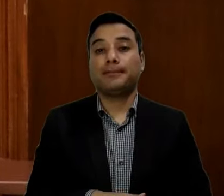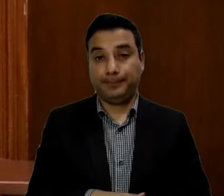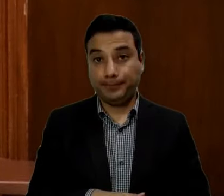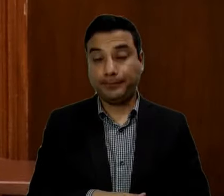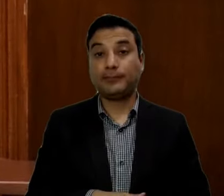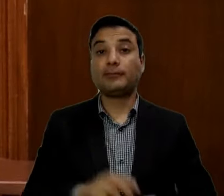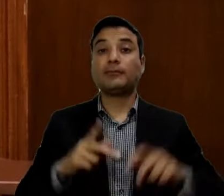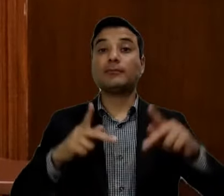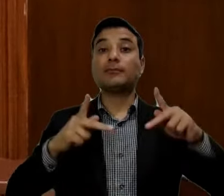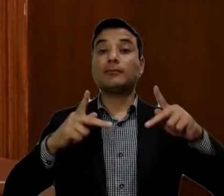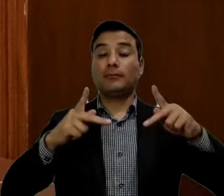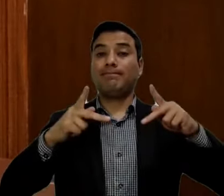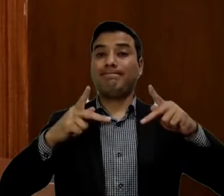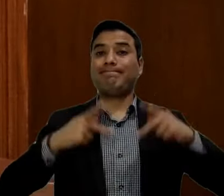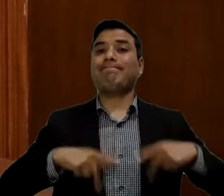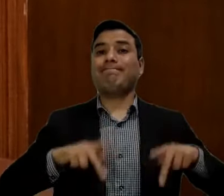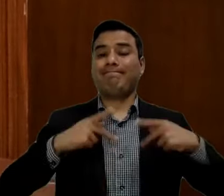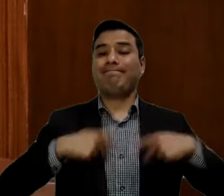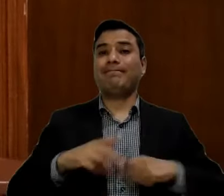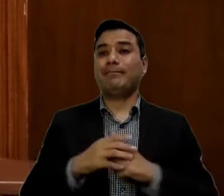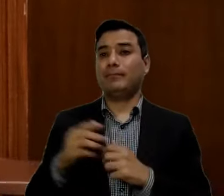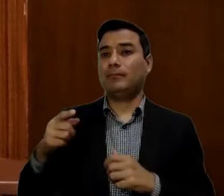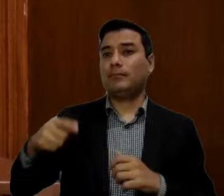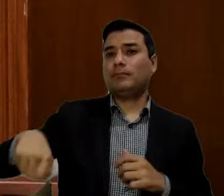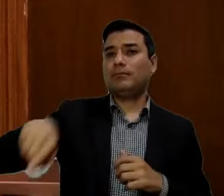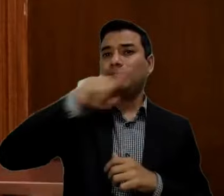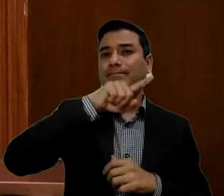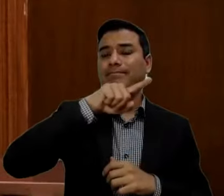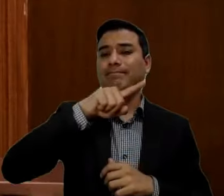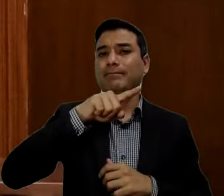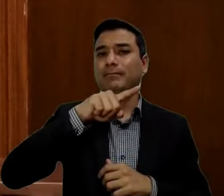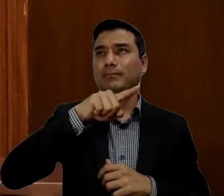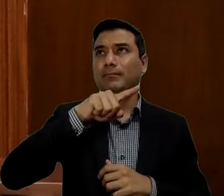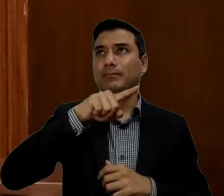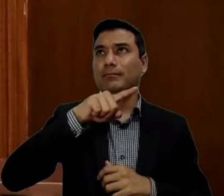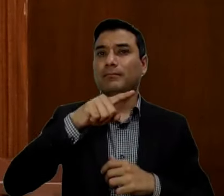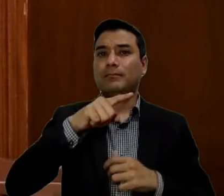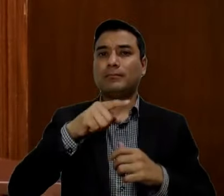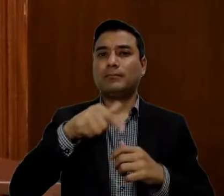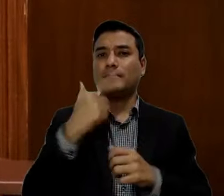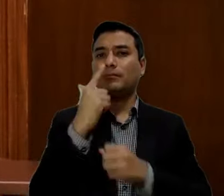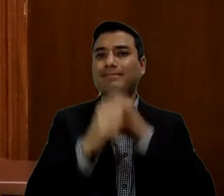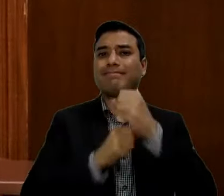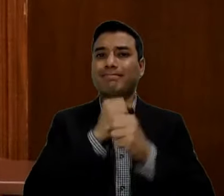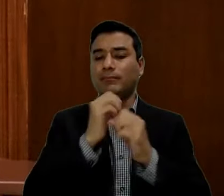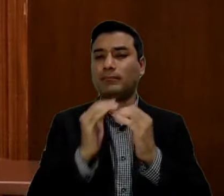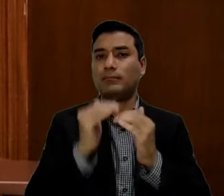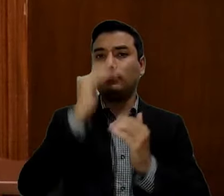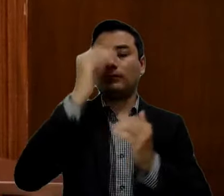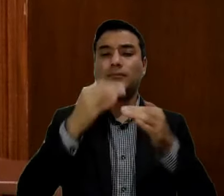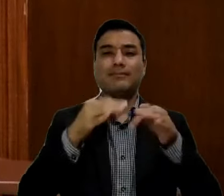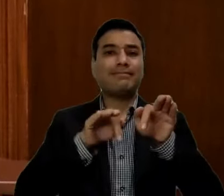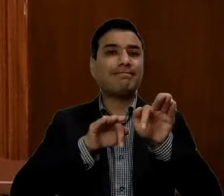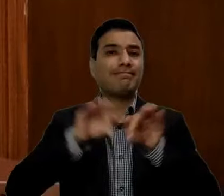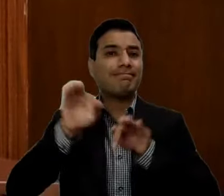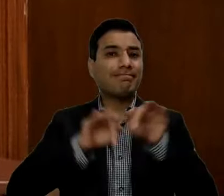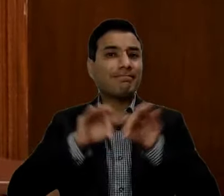población ocupada mayor de los 12 años que labora en un lugar distinto es